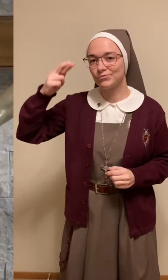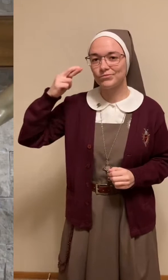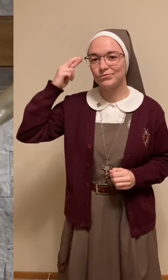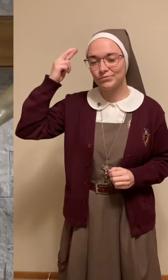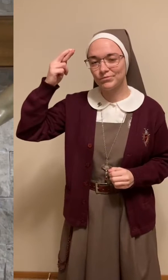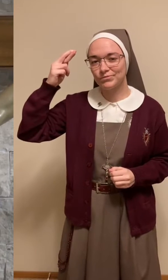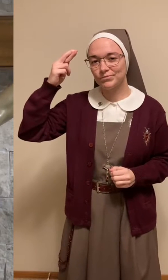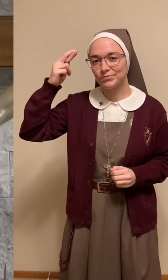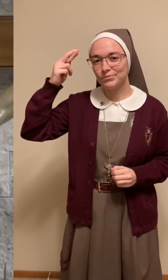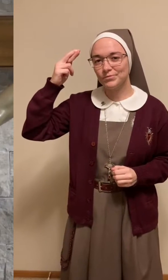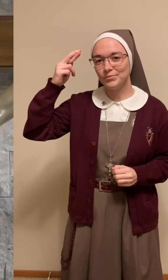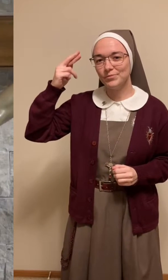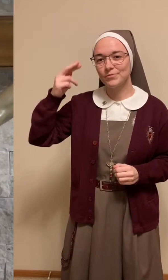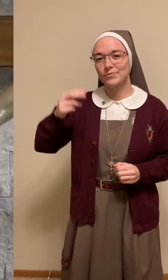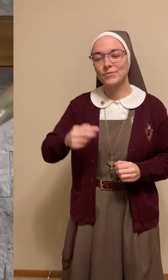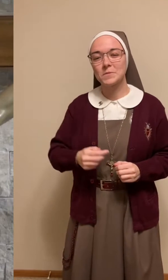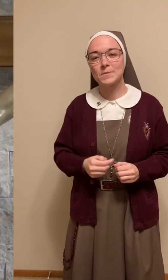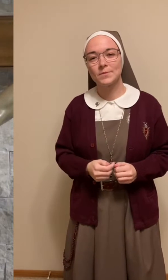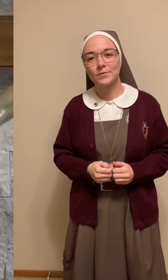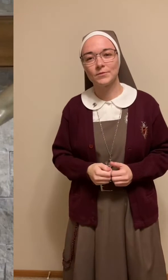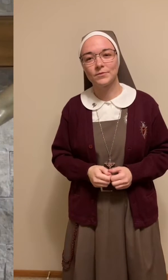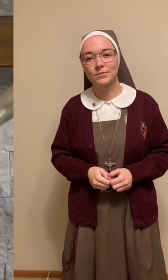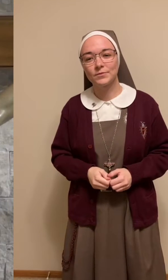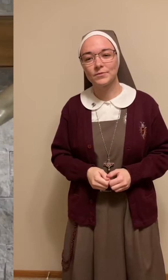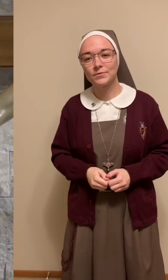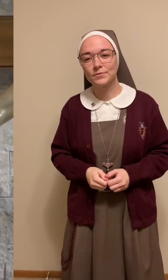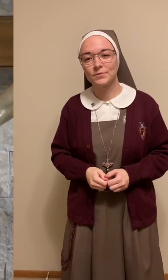y con un propósito específico